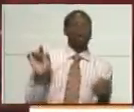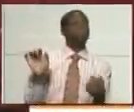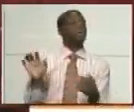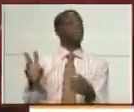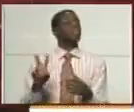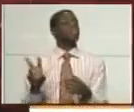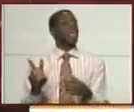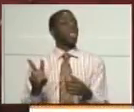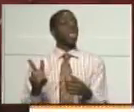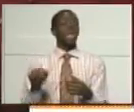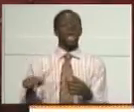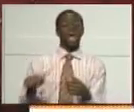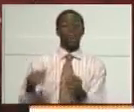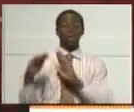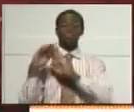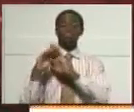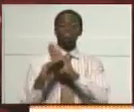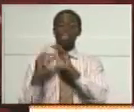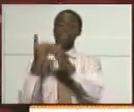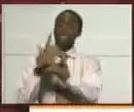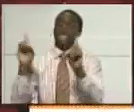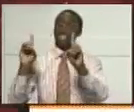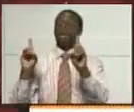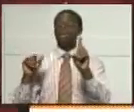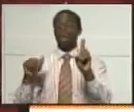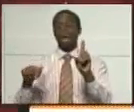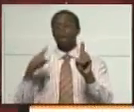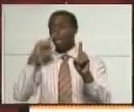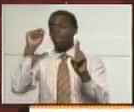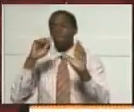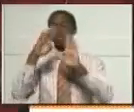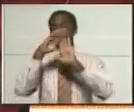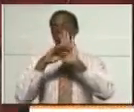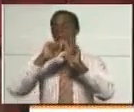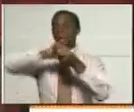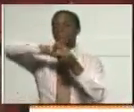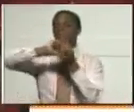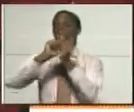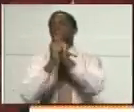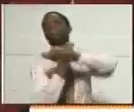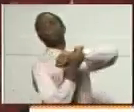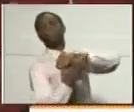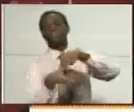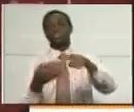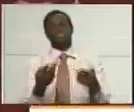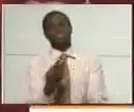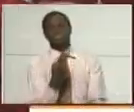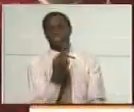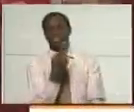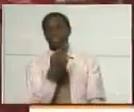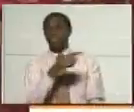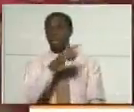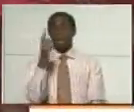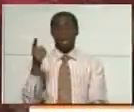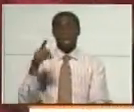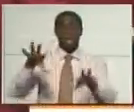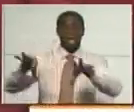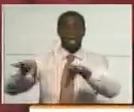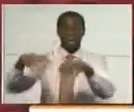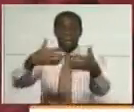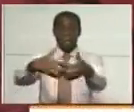convoco a constituyentes. Ahí está, pues, el mismo discurso de Fedecámaras y de la